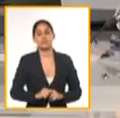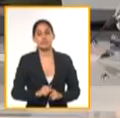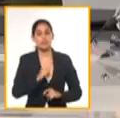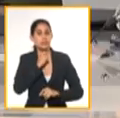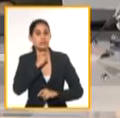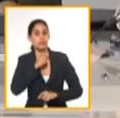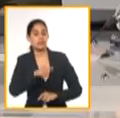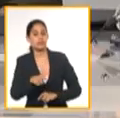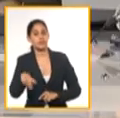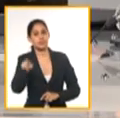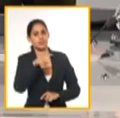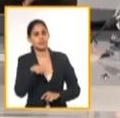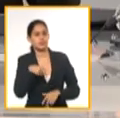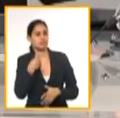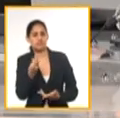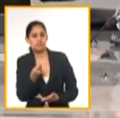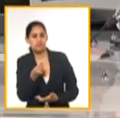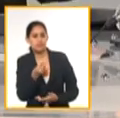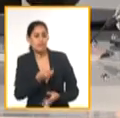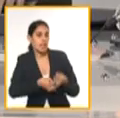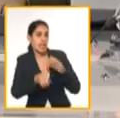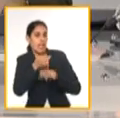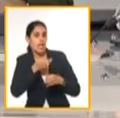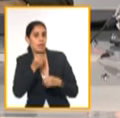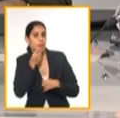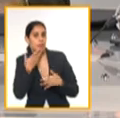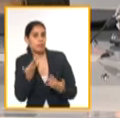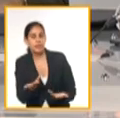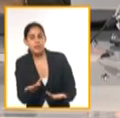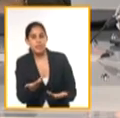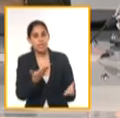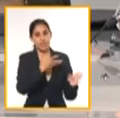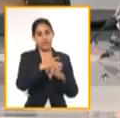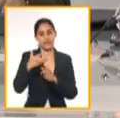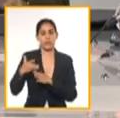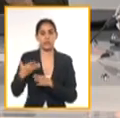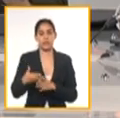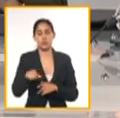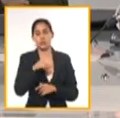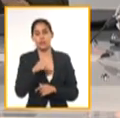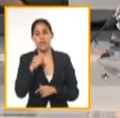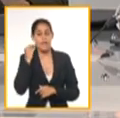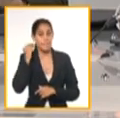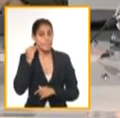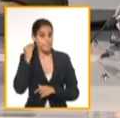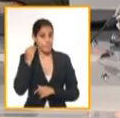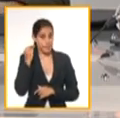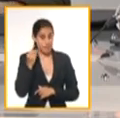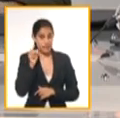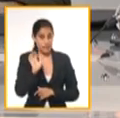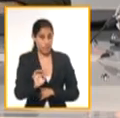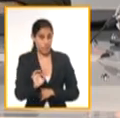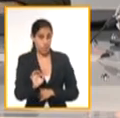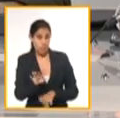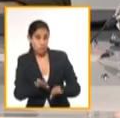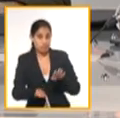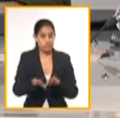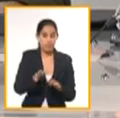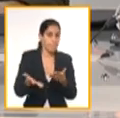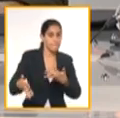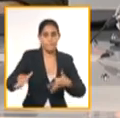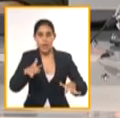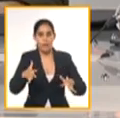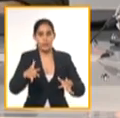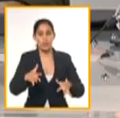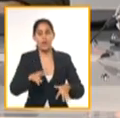ustedes prevén que, por ser la que más, por supuesto, usuarios tiene, cuándo ustedes prevén que se pueda estabilizar aproximadamente el